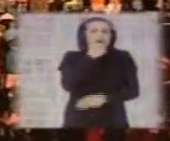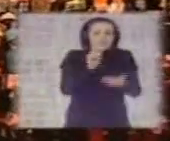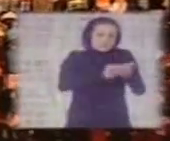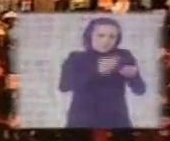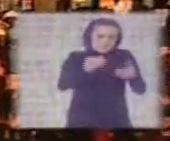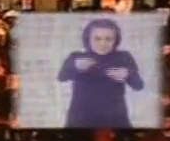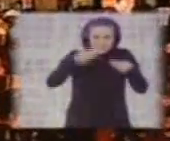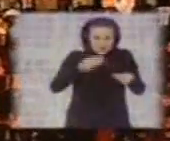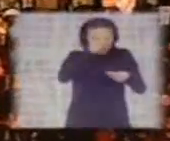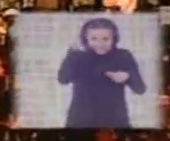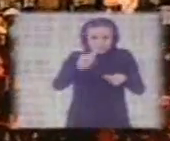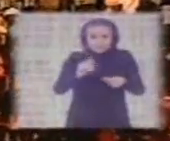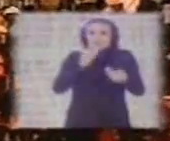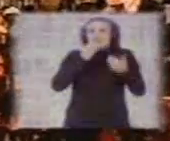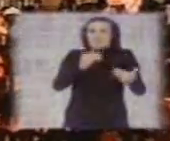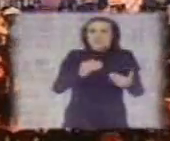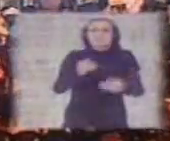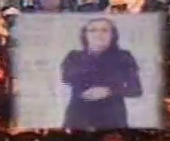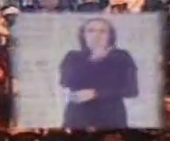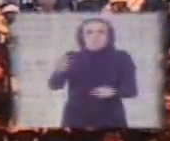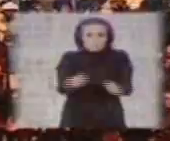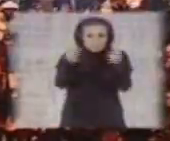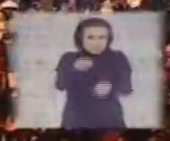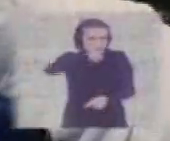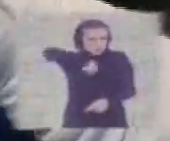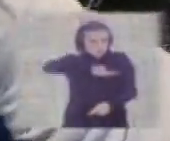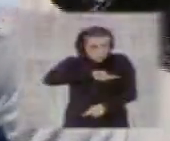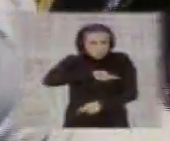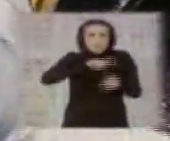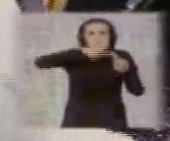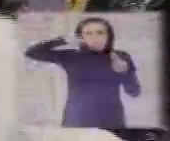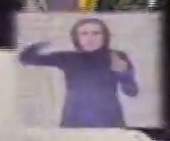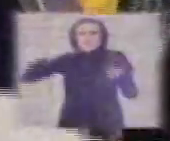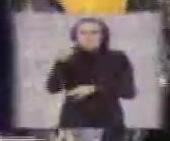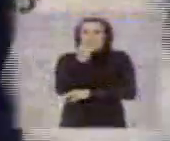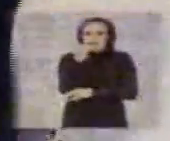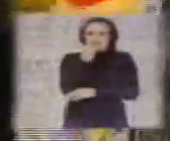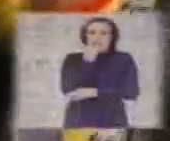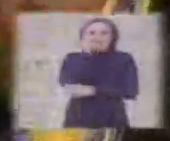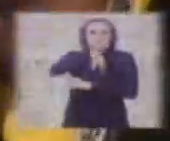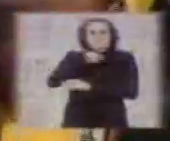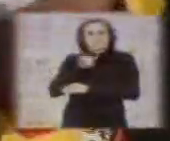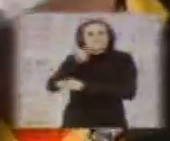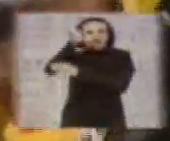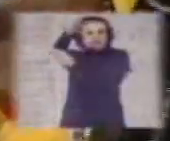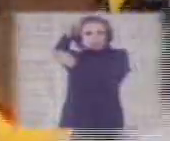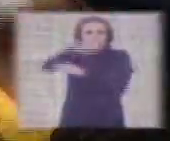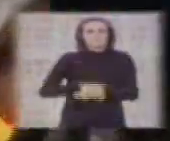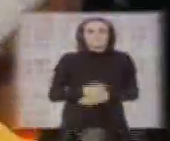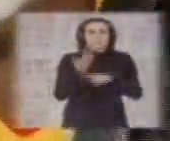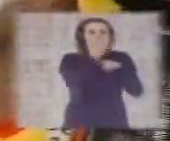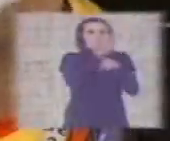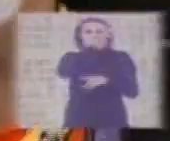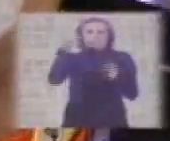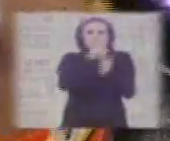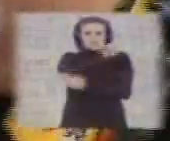¿vale? Agradecer a nuestros patrocinadores, Mafre, Caja Rural y muy en especial a Vinter Canales, ¿vale? Nuestra presentación 2011 para